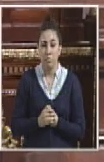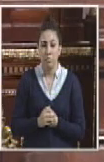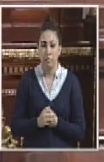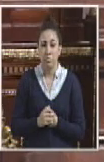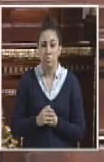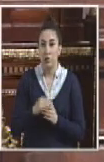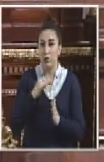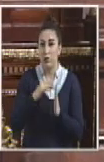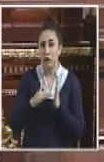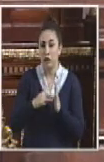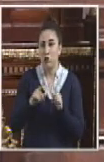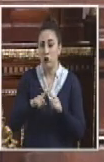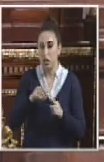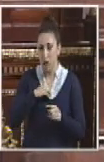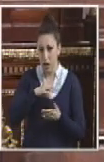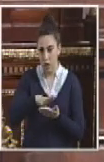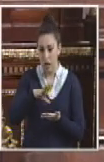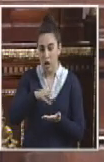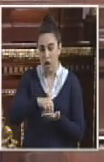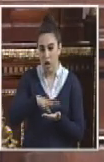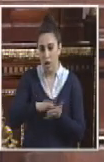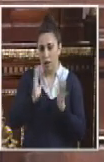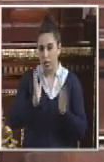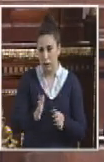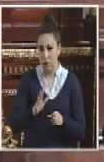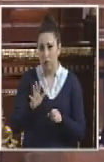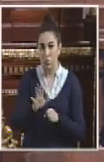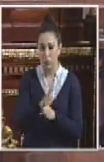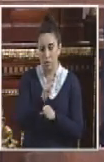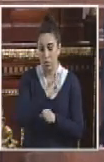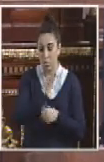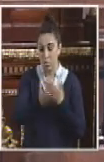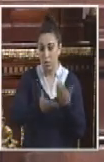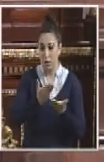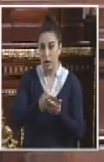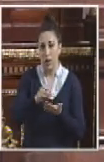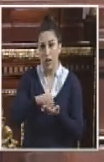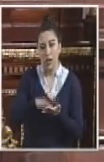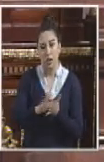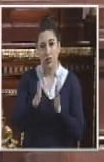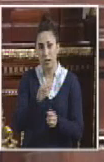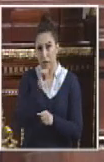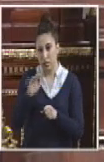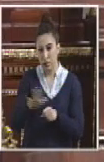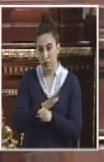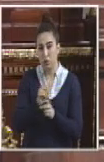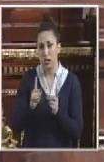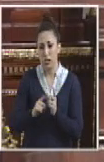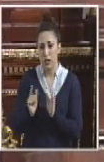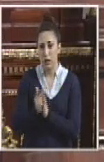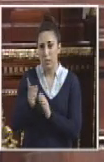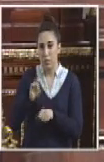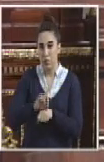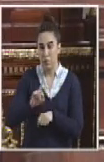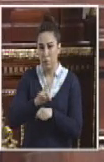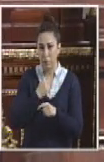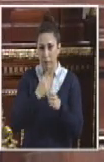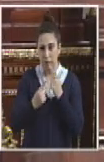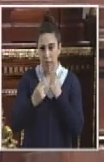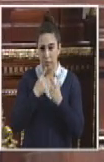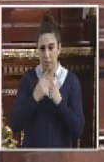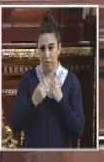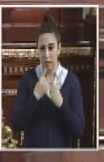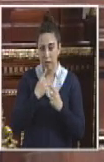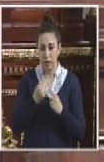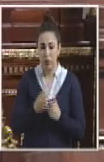se encontrará en ella, por lo que pido a la presidenta se inserte de manera íntegra al diario de los debates de la